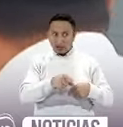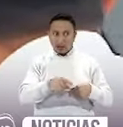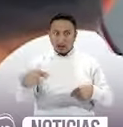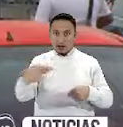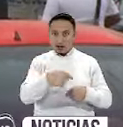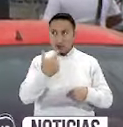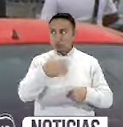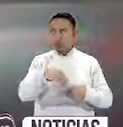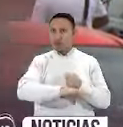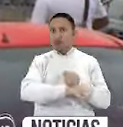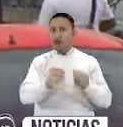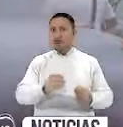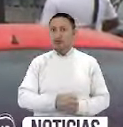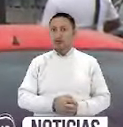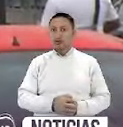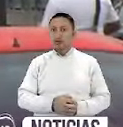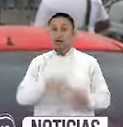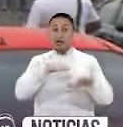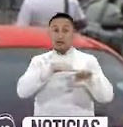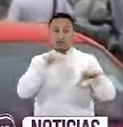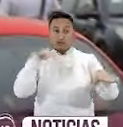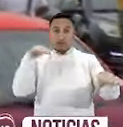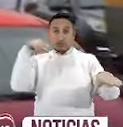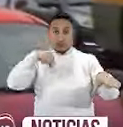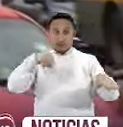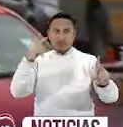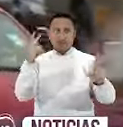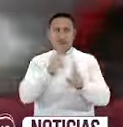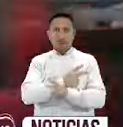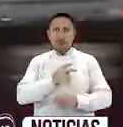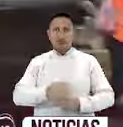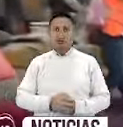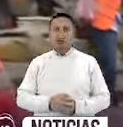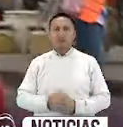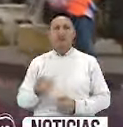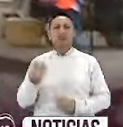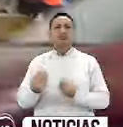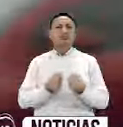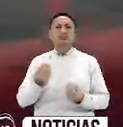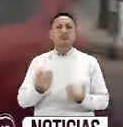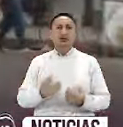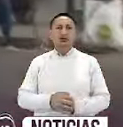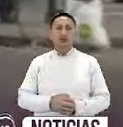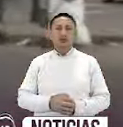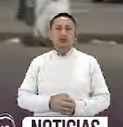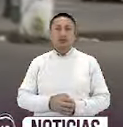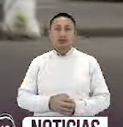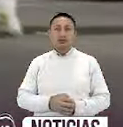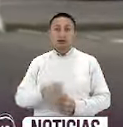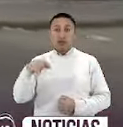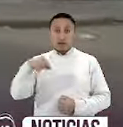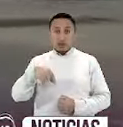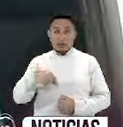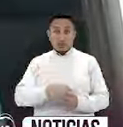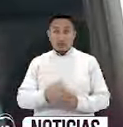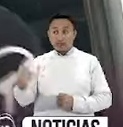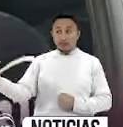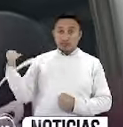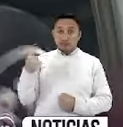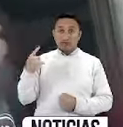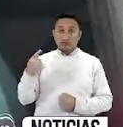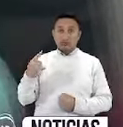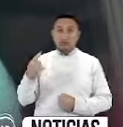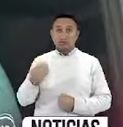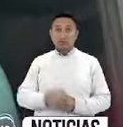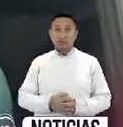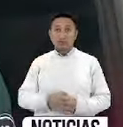aquí, cuando se arma el tráfico, aquí es demasiado peligroso. ¿Cómo actúan los delincuentes acá? Con lo menos de espera le caen encima. ¿Cómo toca estar